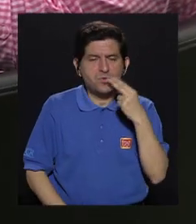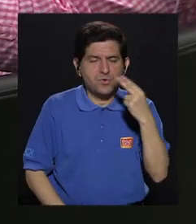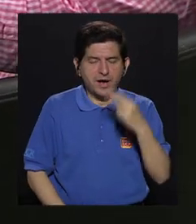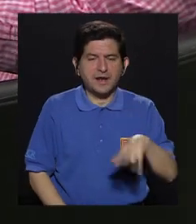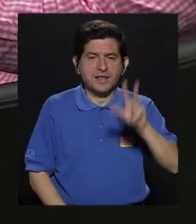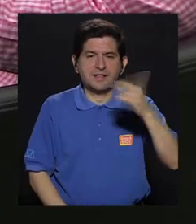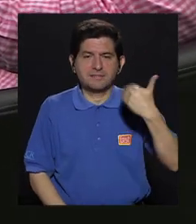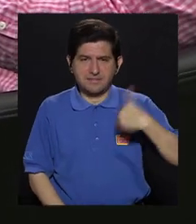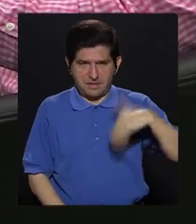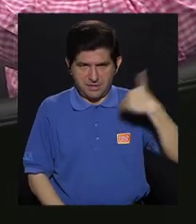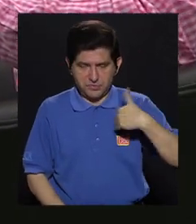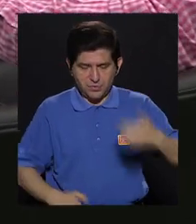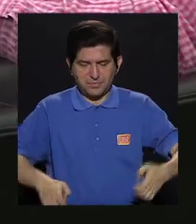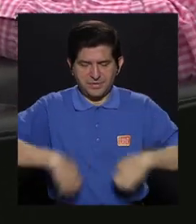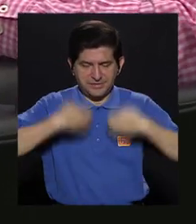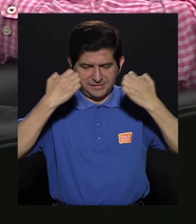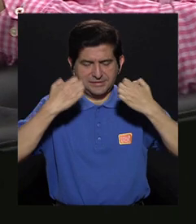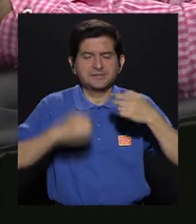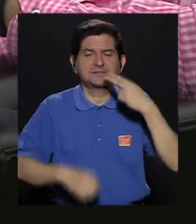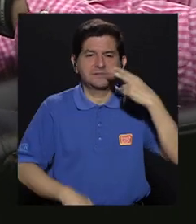3 hombres fumadores.